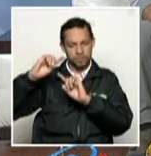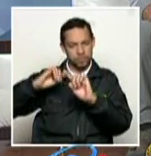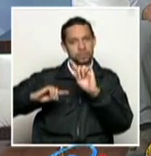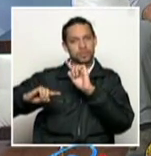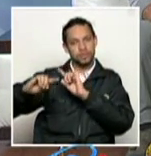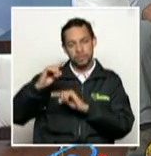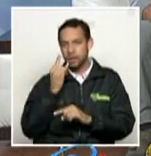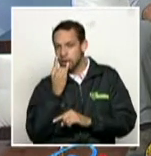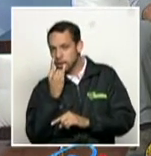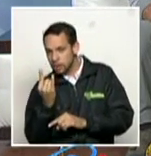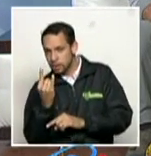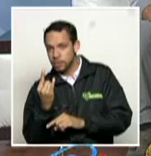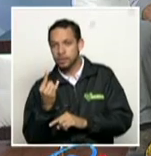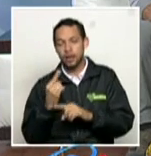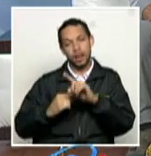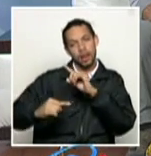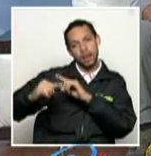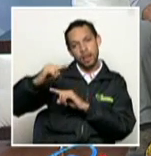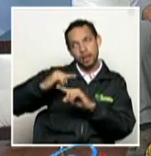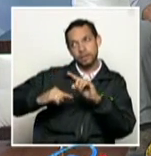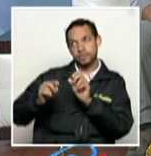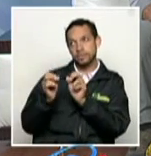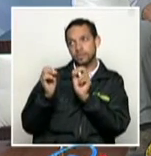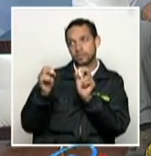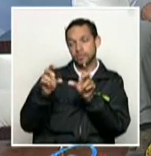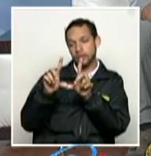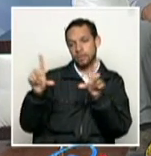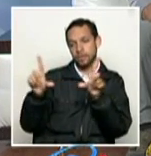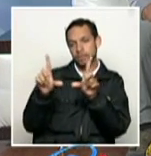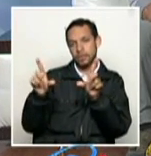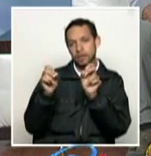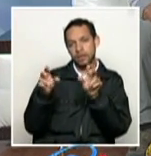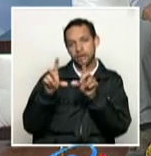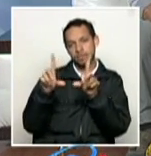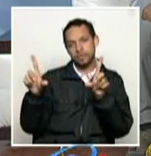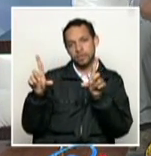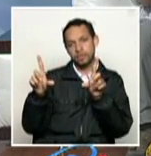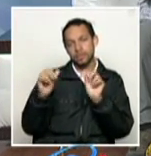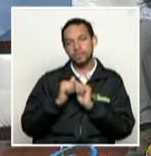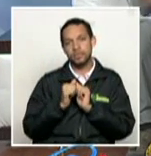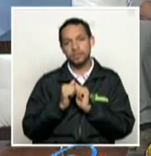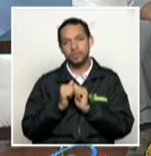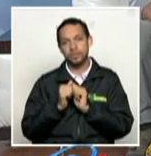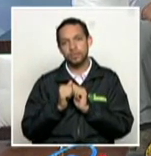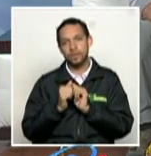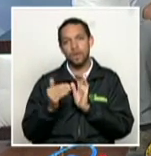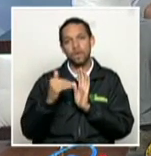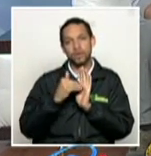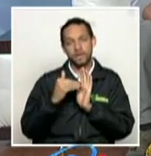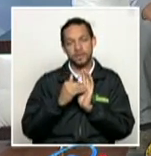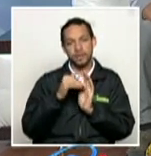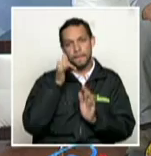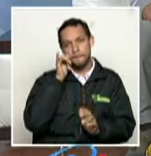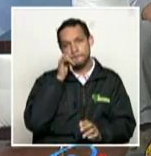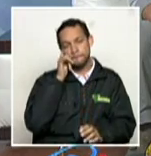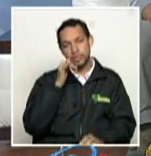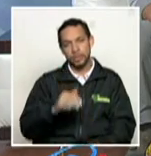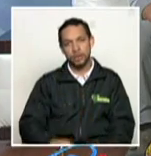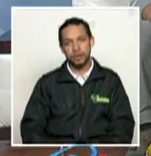que es bien interesante. ¿Qué le dicen allí? No, me dice. Bueno, retomemos el video, sí, por